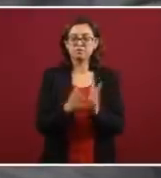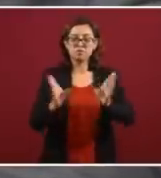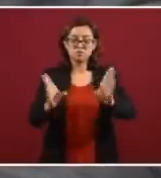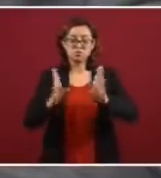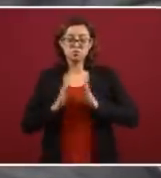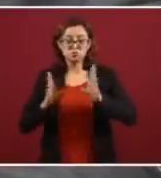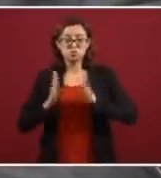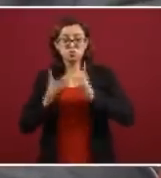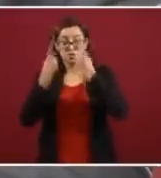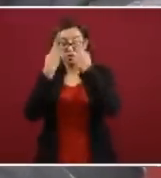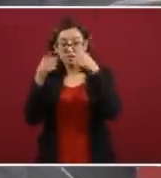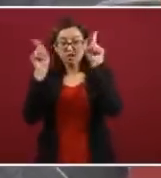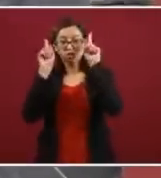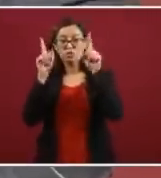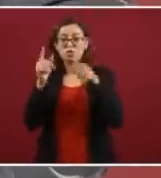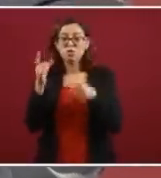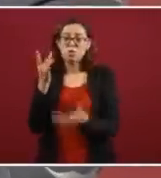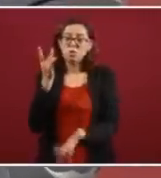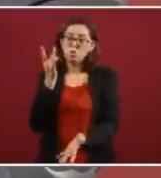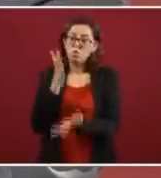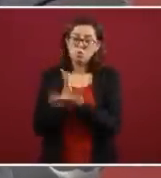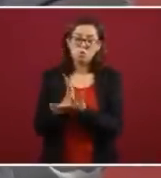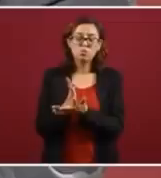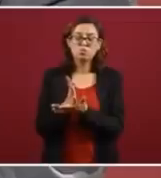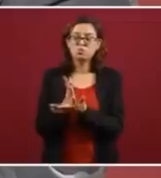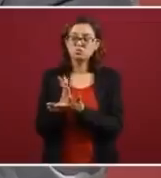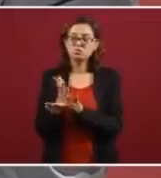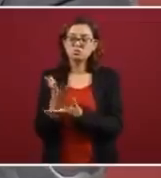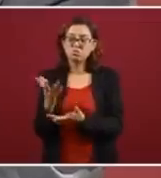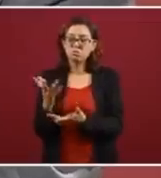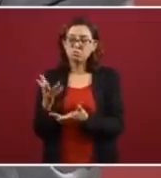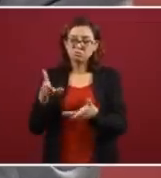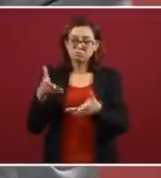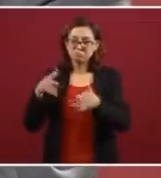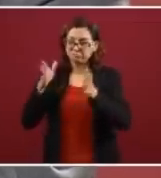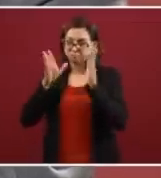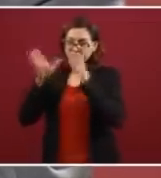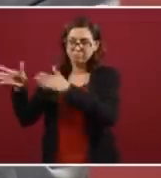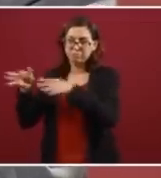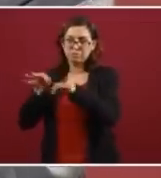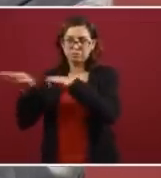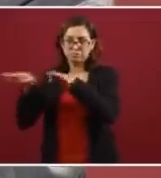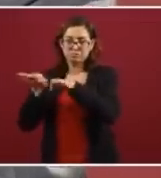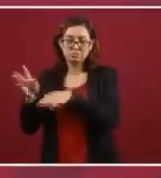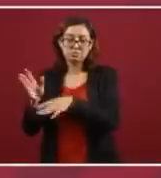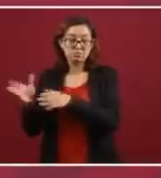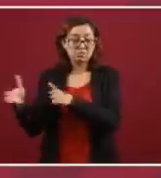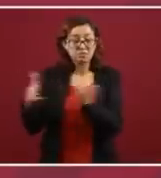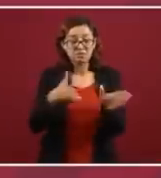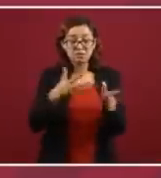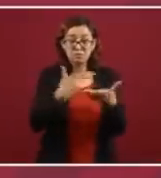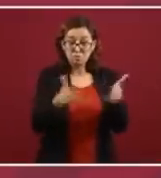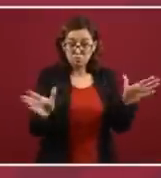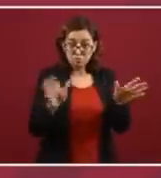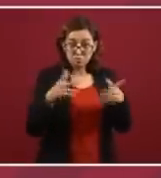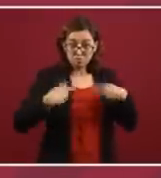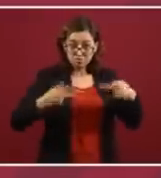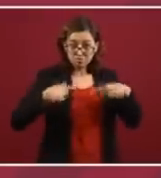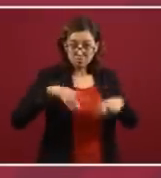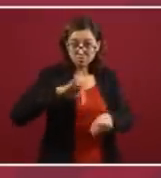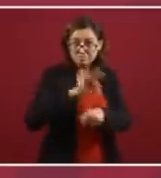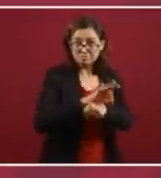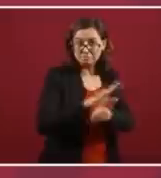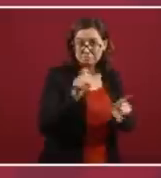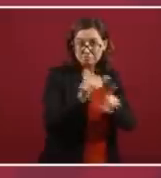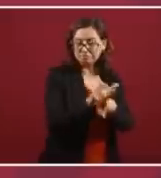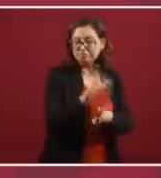soldados y marinos participaran en labores, en tareas de seguridad pública. cuando se